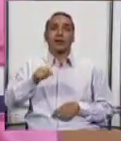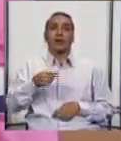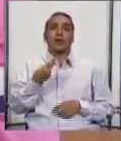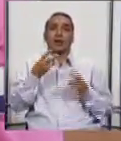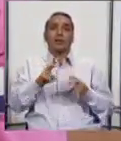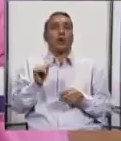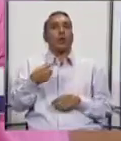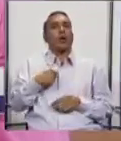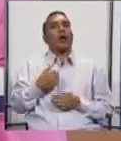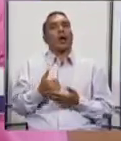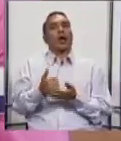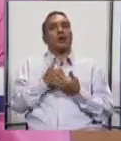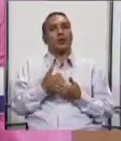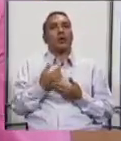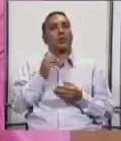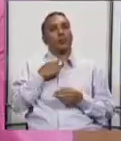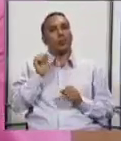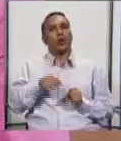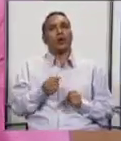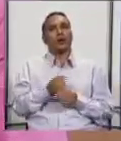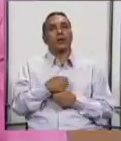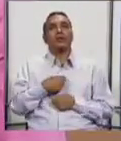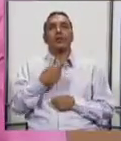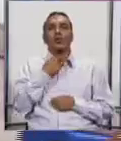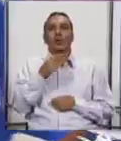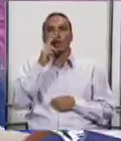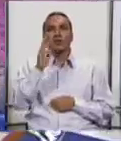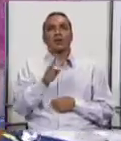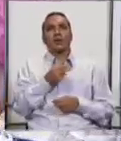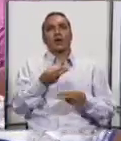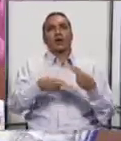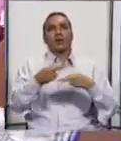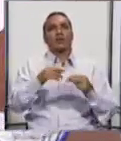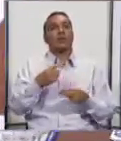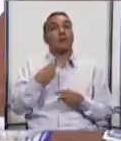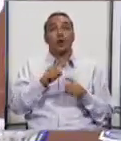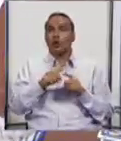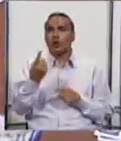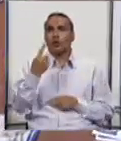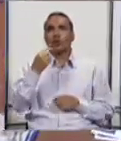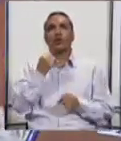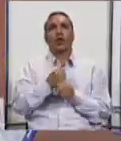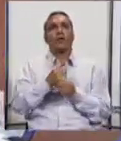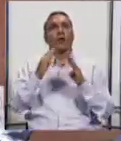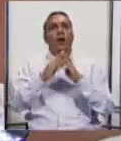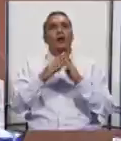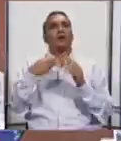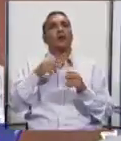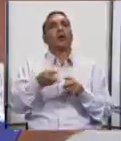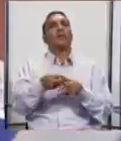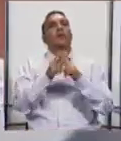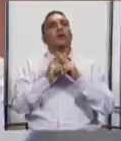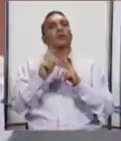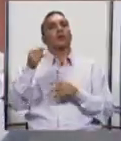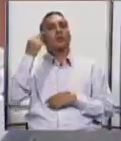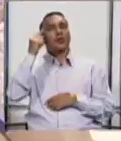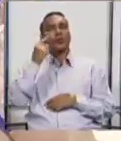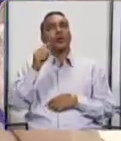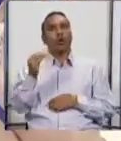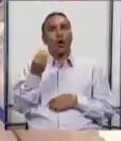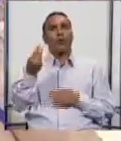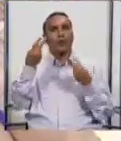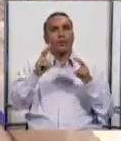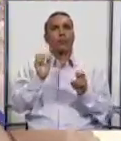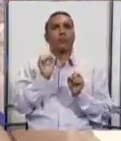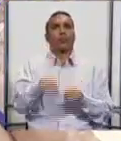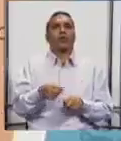también, igual que me ayuden. Entonces, a mí siempre me ha gustado el negocio. Pero no solo las damas de casa podrán solicitar un préstamo al Estado. Los jóvenes también pueden